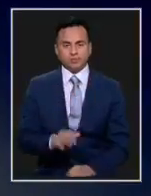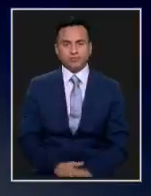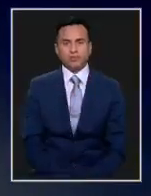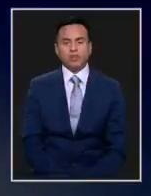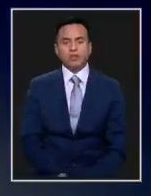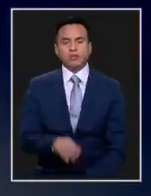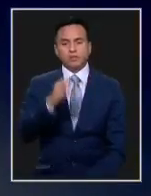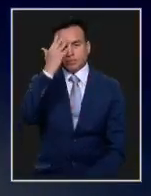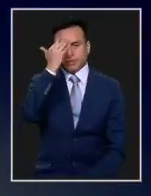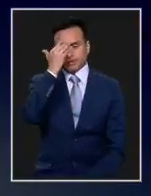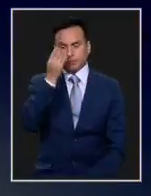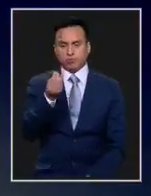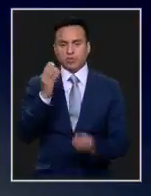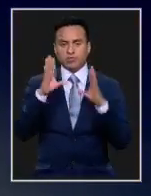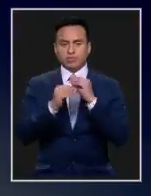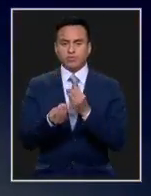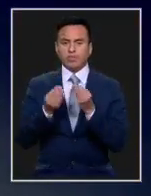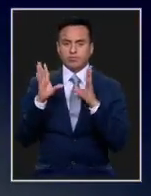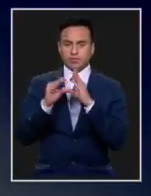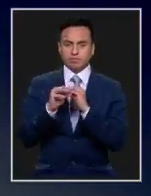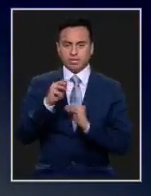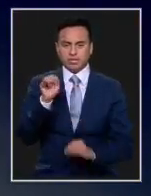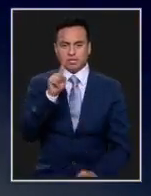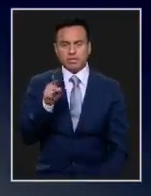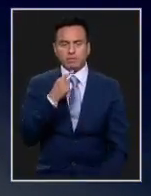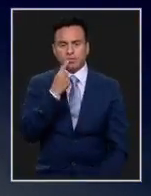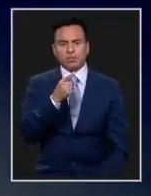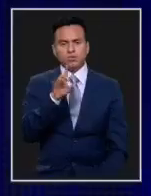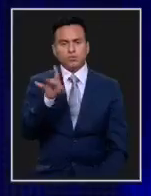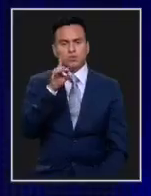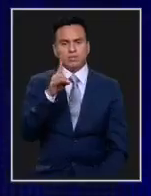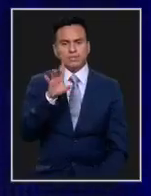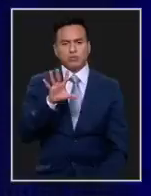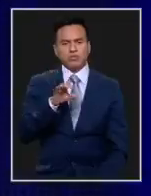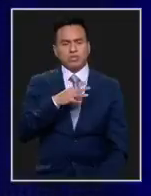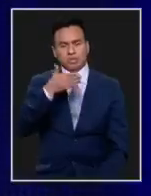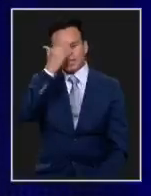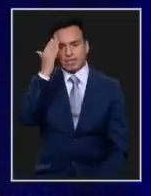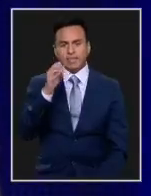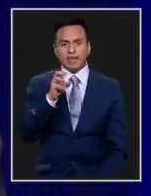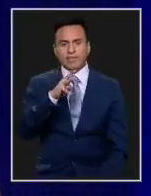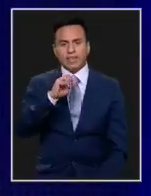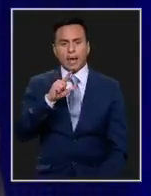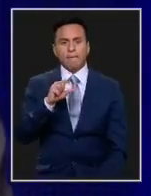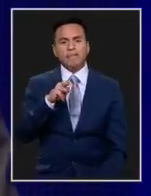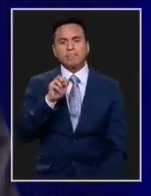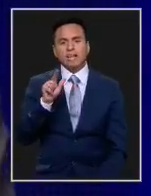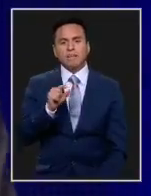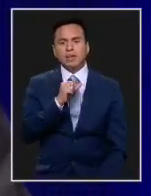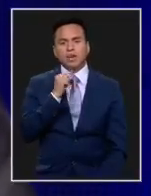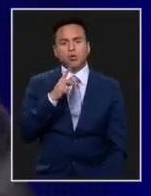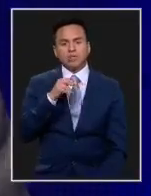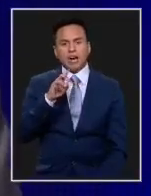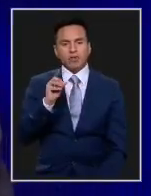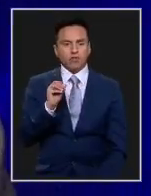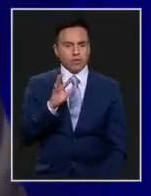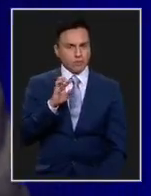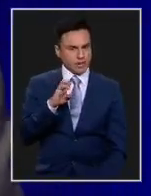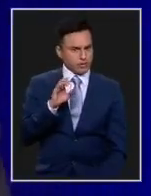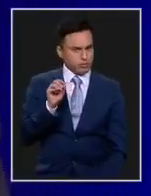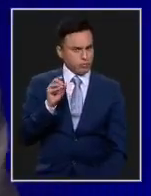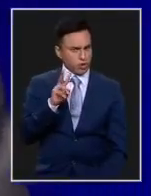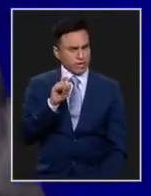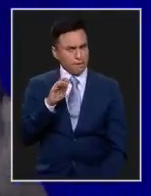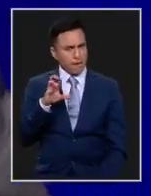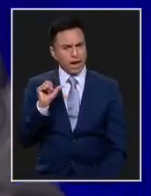filípicas muy buenas noches cuando le piden que nombró cinco grandes chilenos dice gabriela mistral el padre hurtado felipe berríos violeta